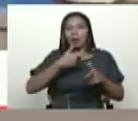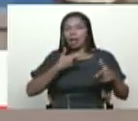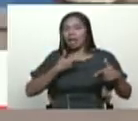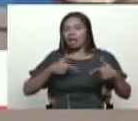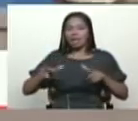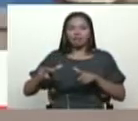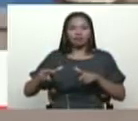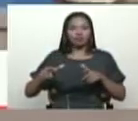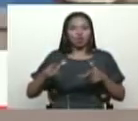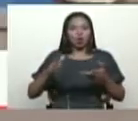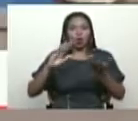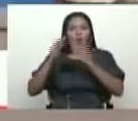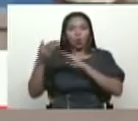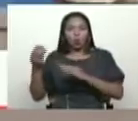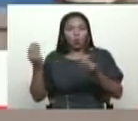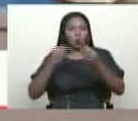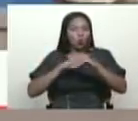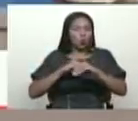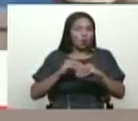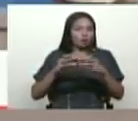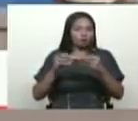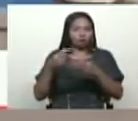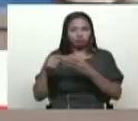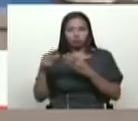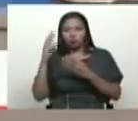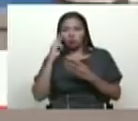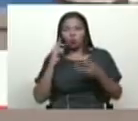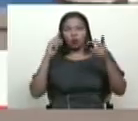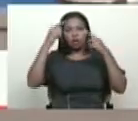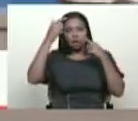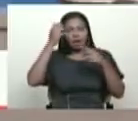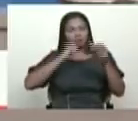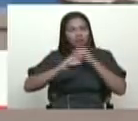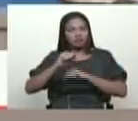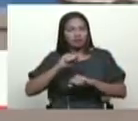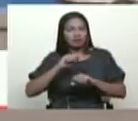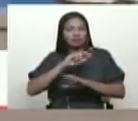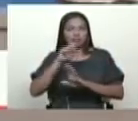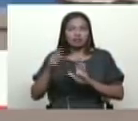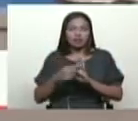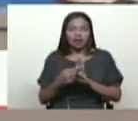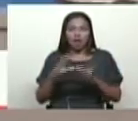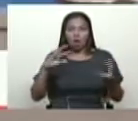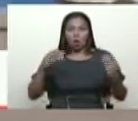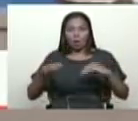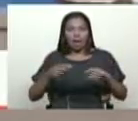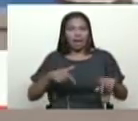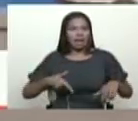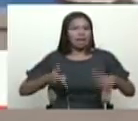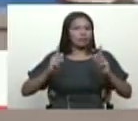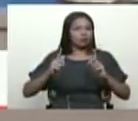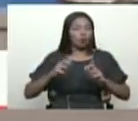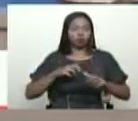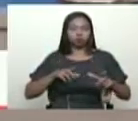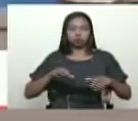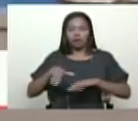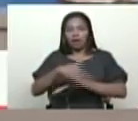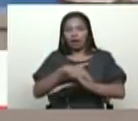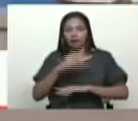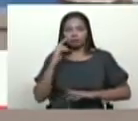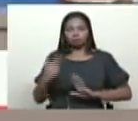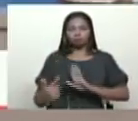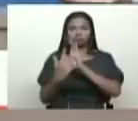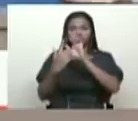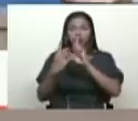consejos comunales, las VC, las unidades populares de defensa integral, los CLAP listos en las calles para enfrentar a los